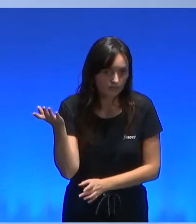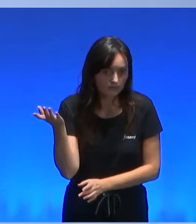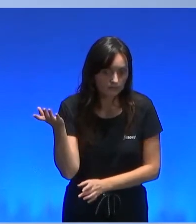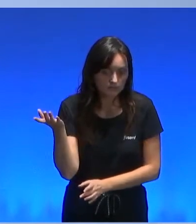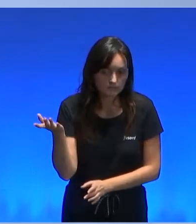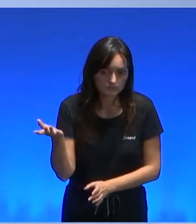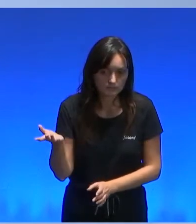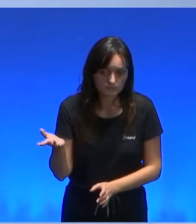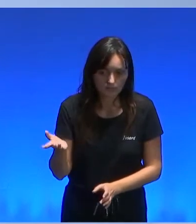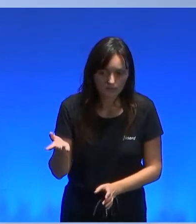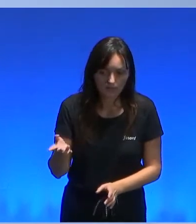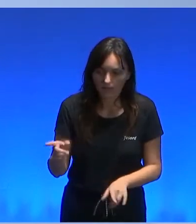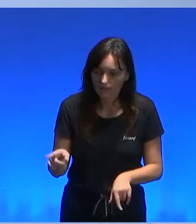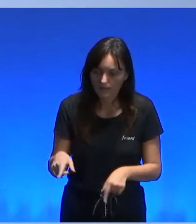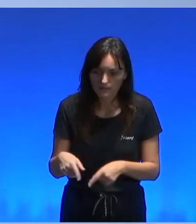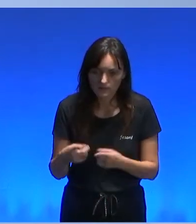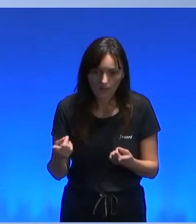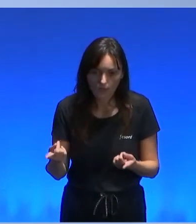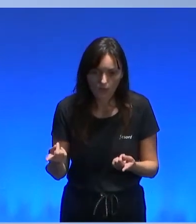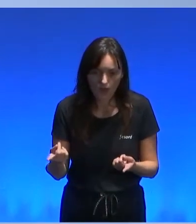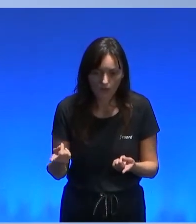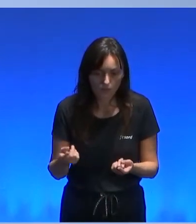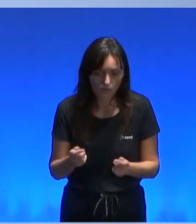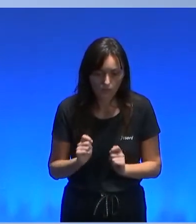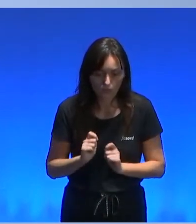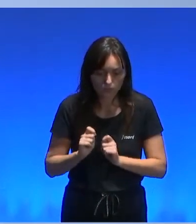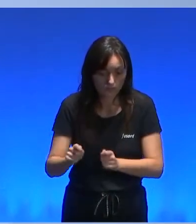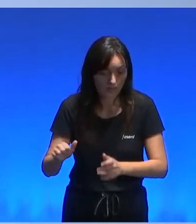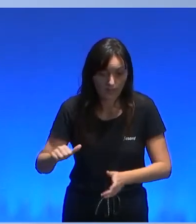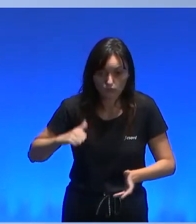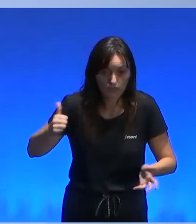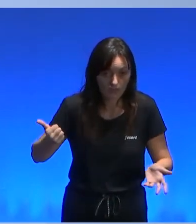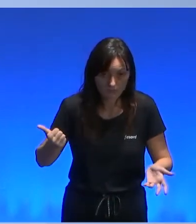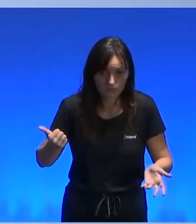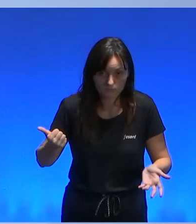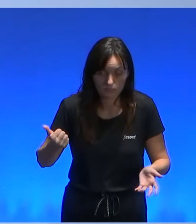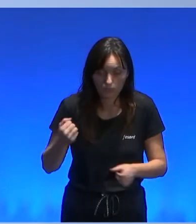mucho, a pesar que sean lo que le tocó por casualidad.